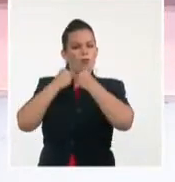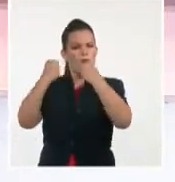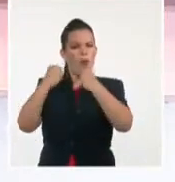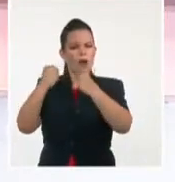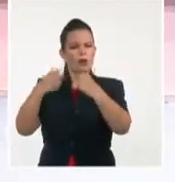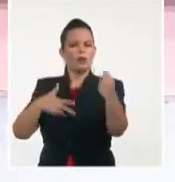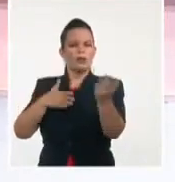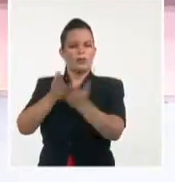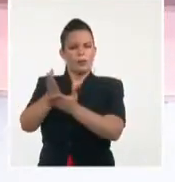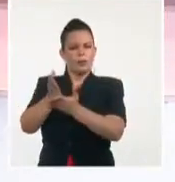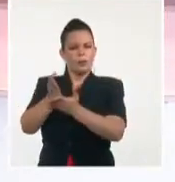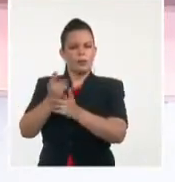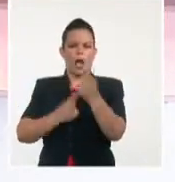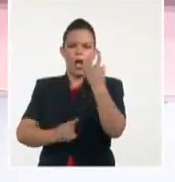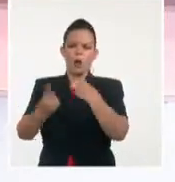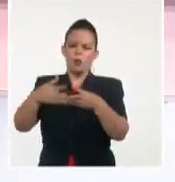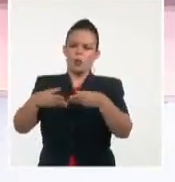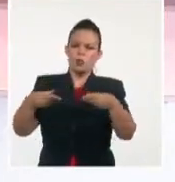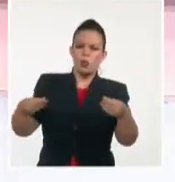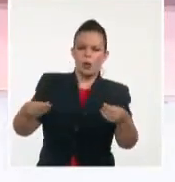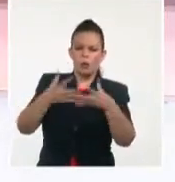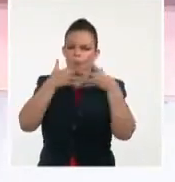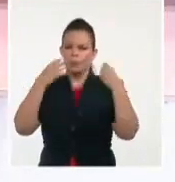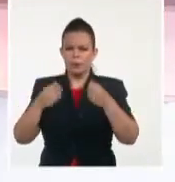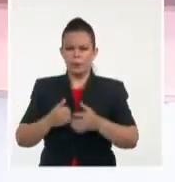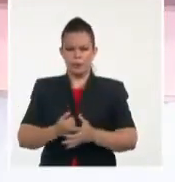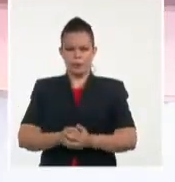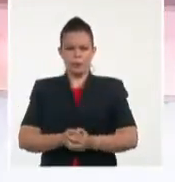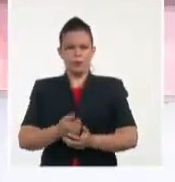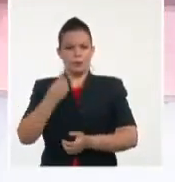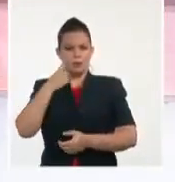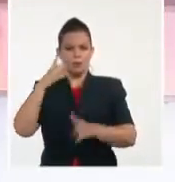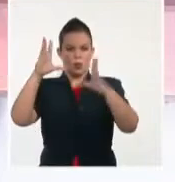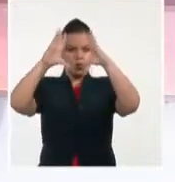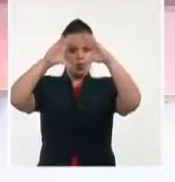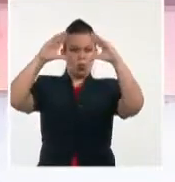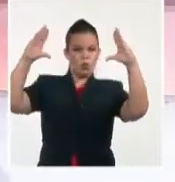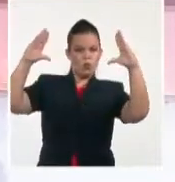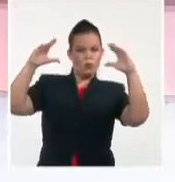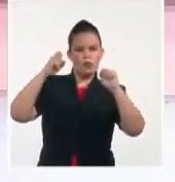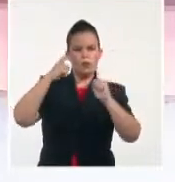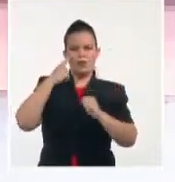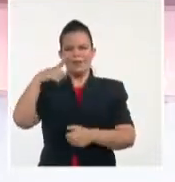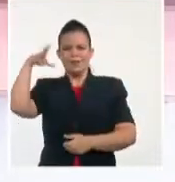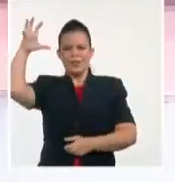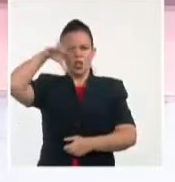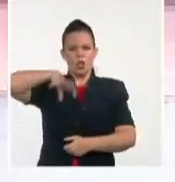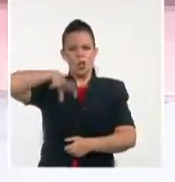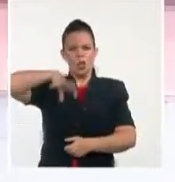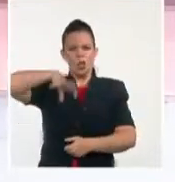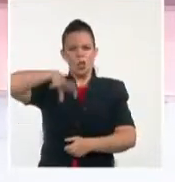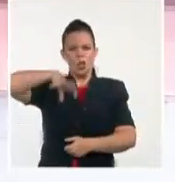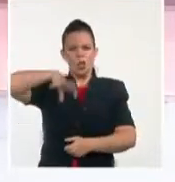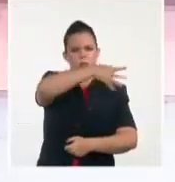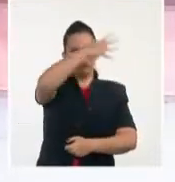una baja presión, ve una nubosidad muy potente. Este es el caso de esa onda tropical.